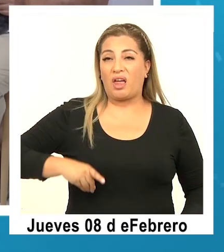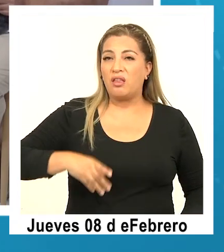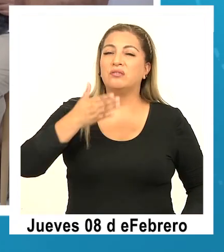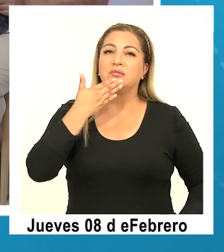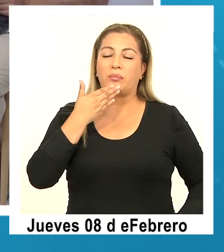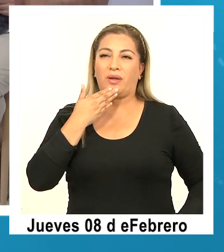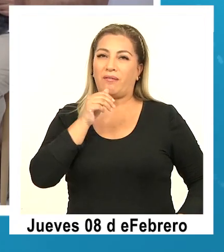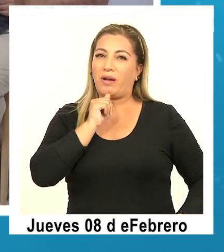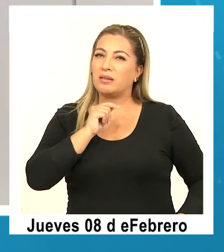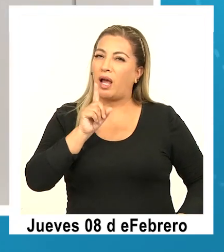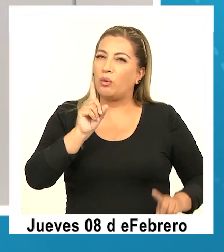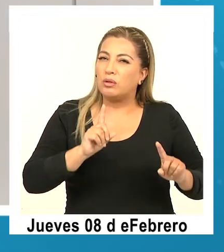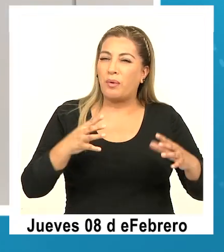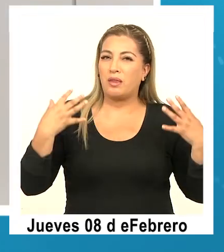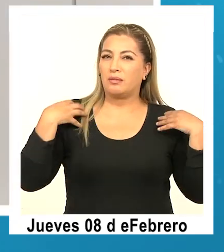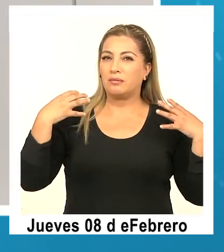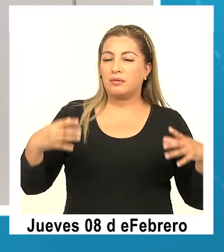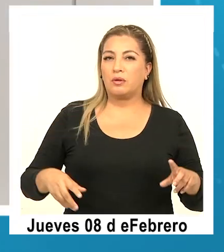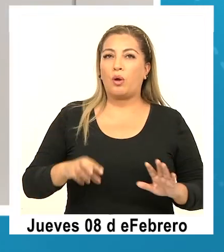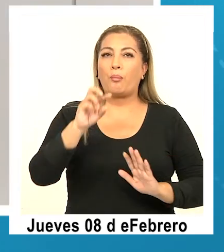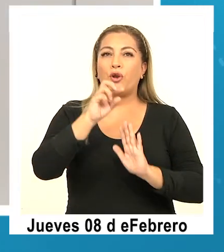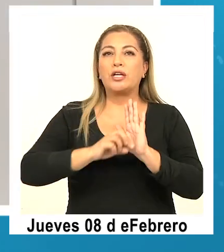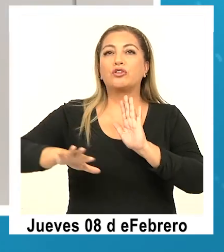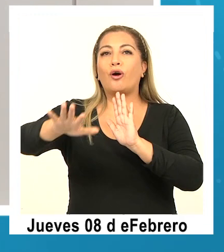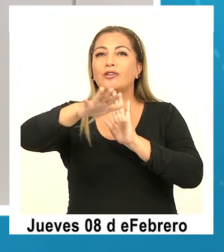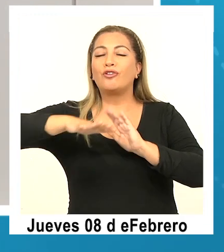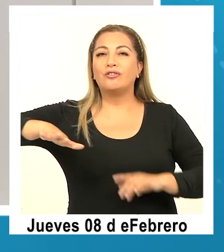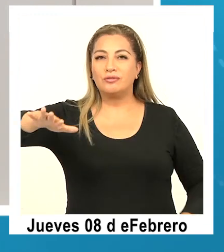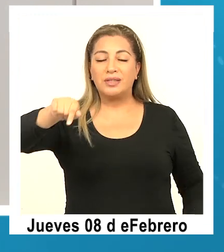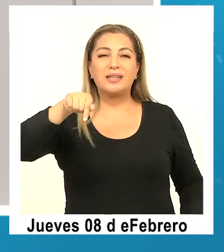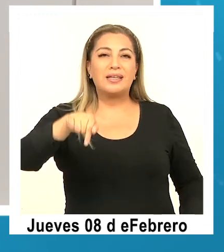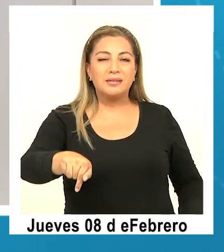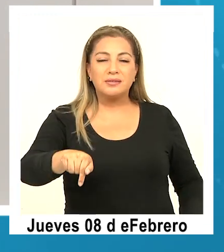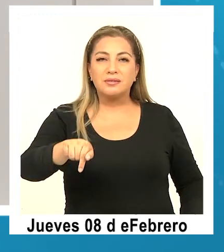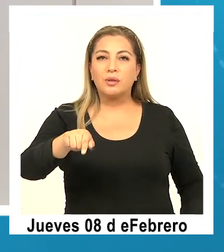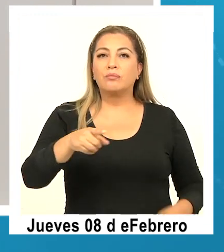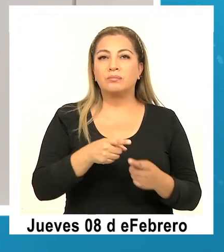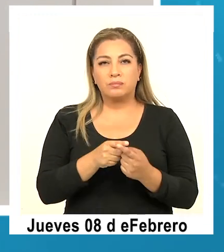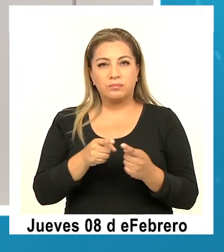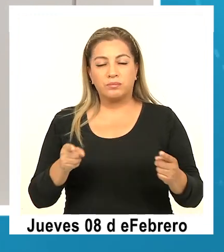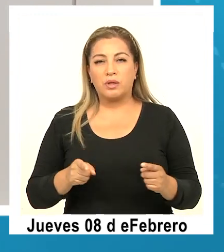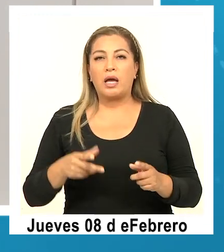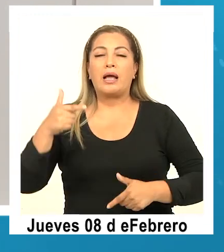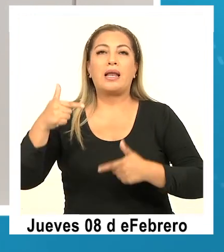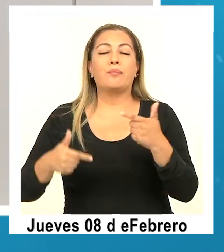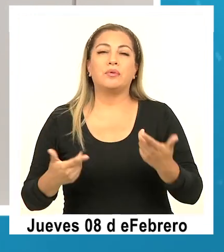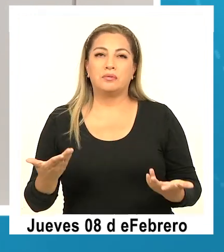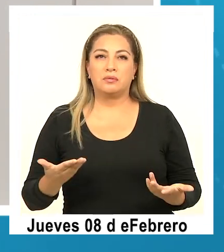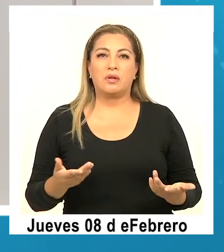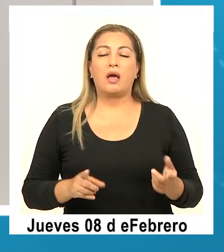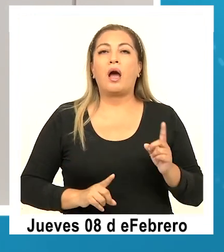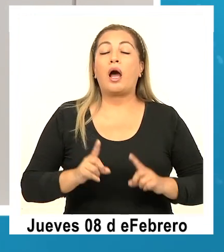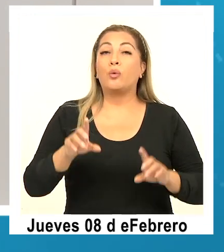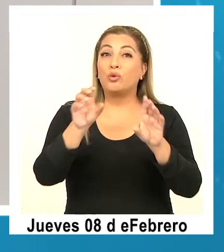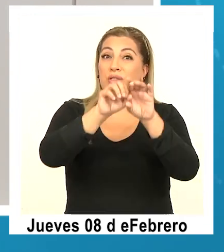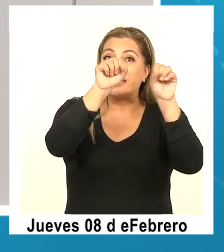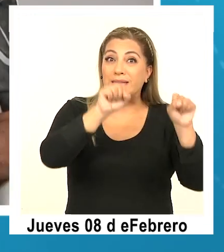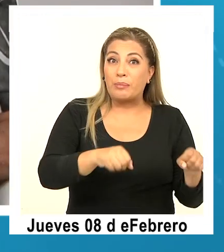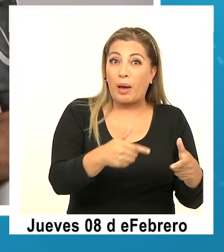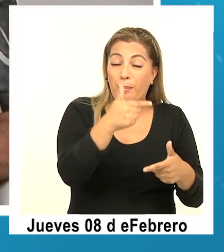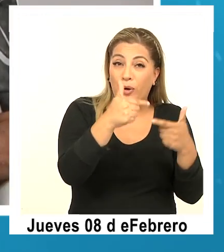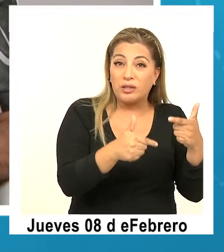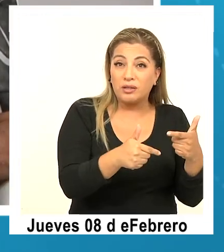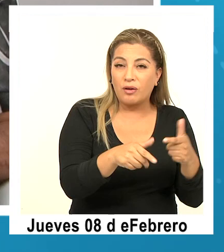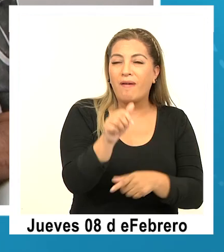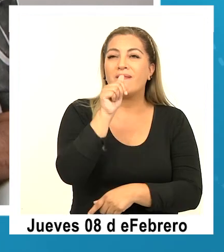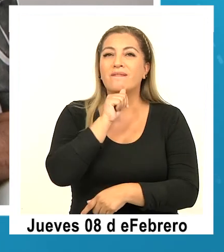una irresponsabilidad porque no hay proyecto colectivo. Yo creo que eso es la gran diferencia de la política hoy día. Más allá del sistema político, es